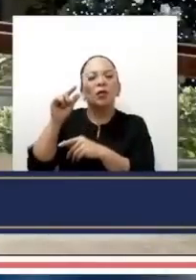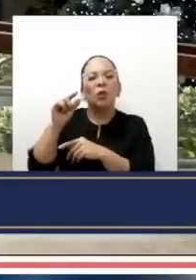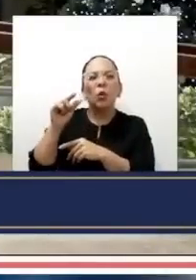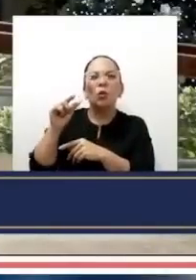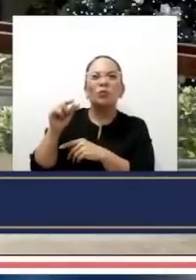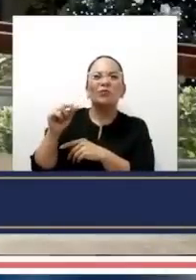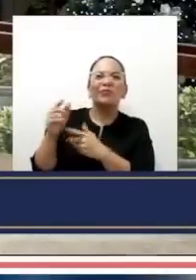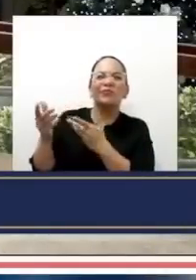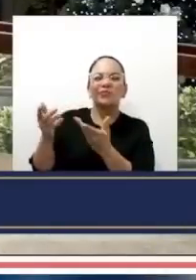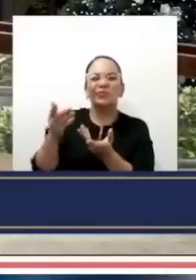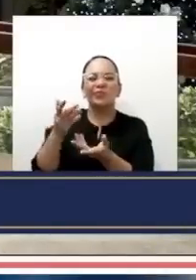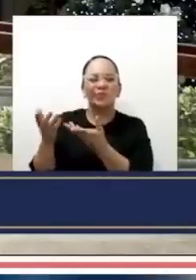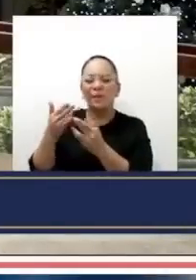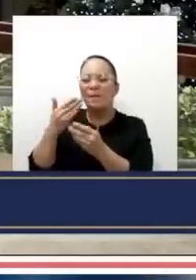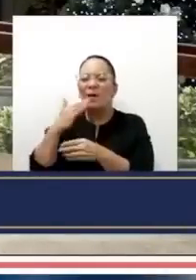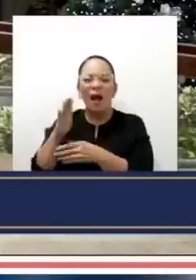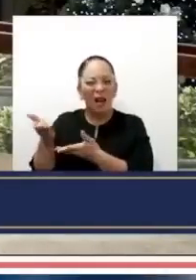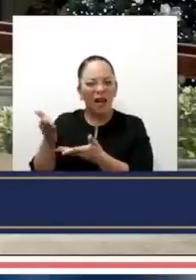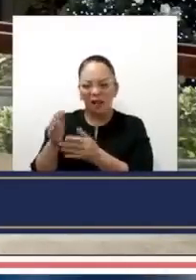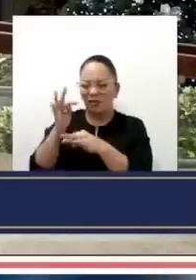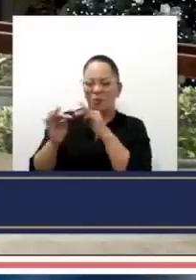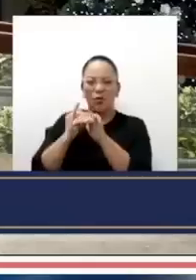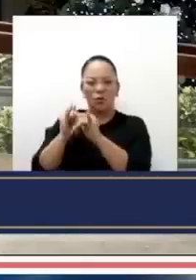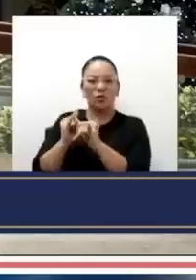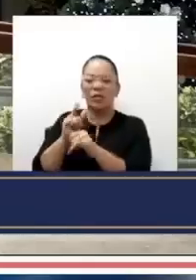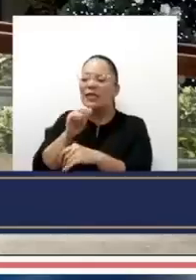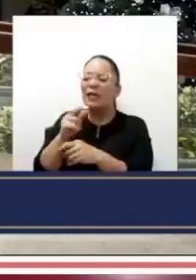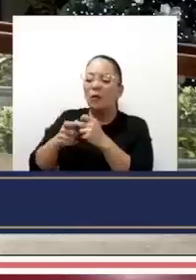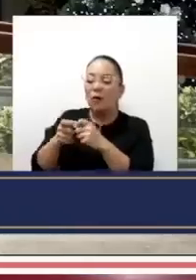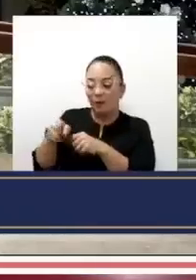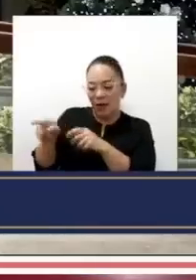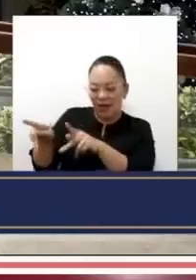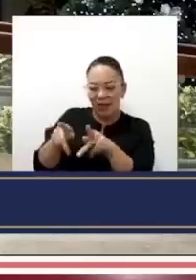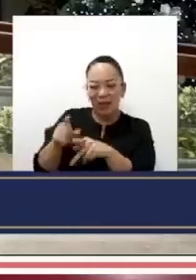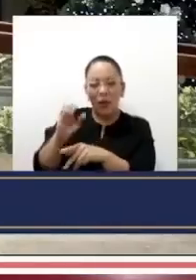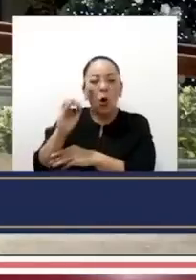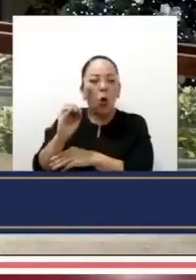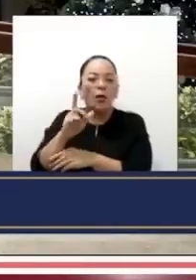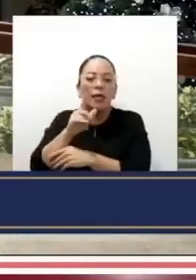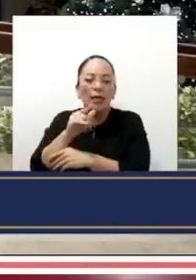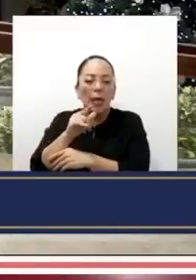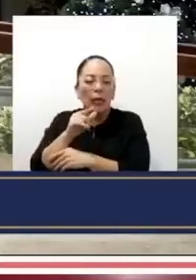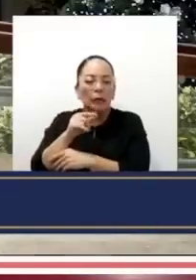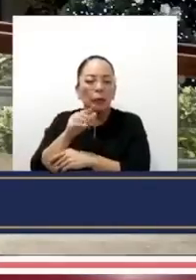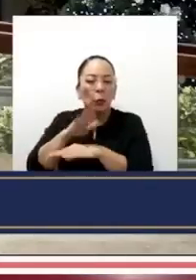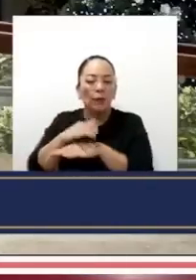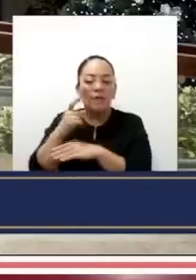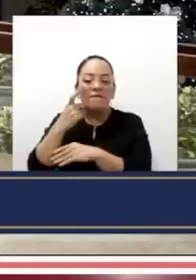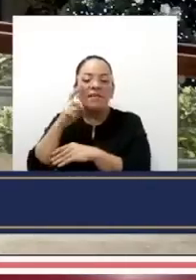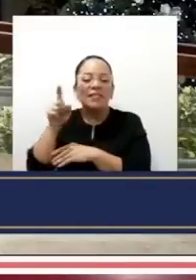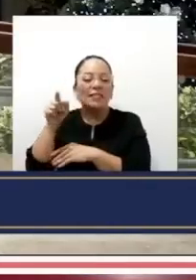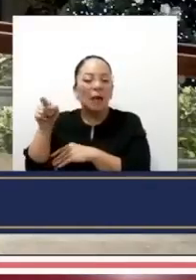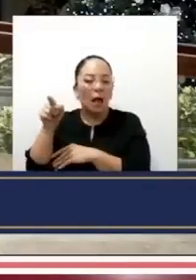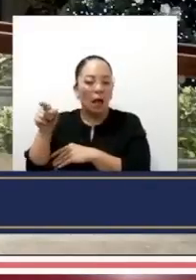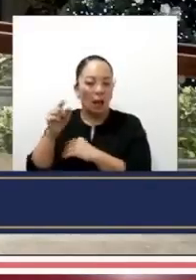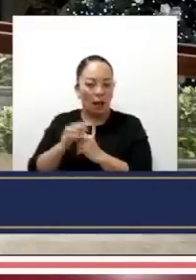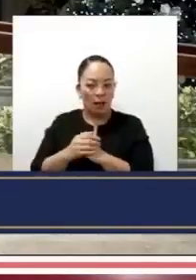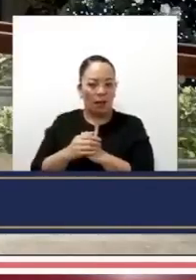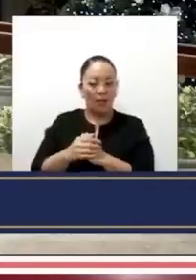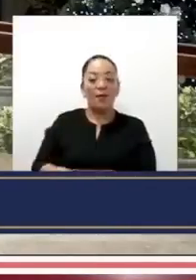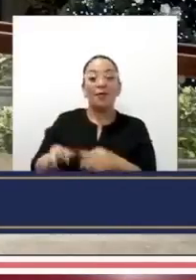haciendo ese tipo de denuncias, ¿cuál es el problema? ¿Esa gente o el fiscal que decide